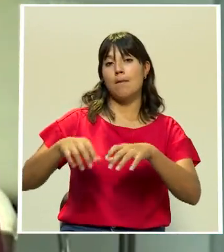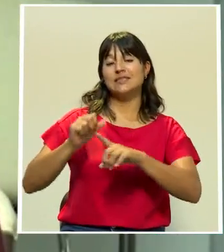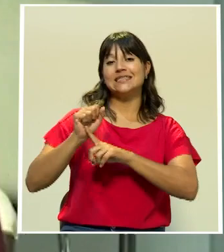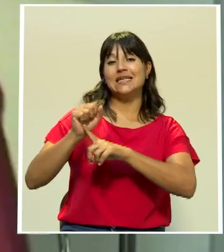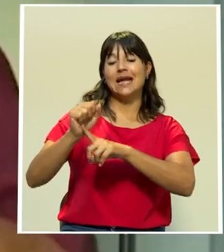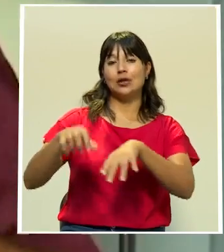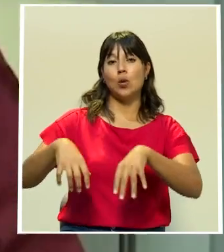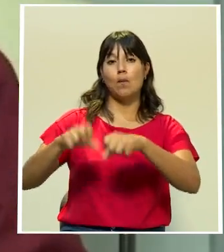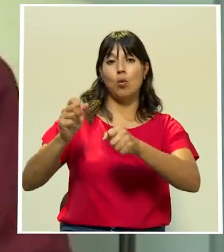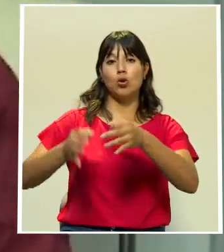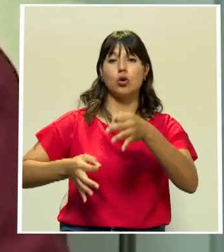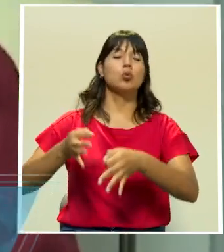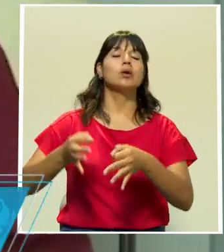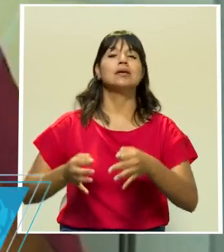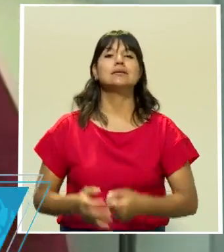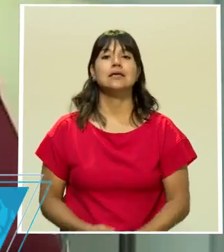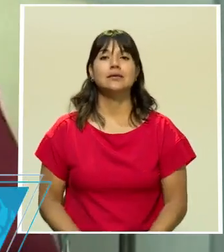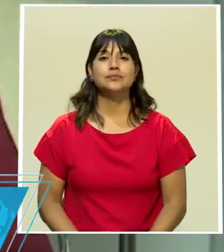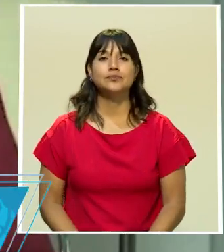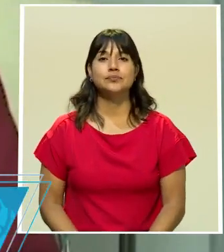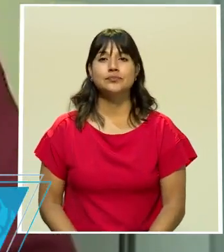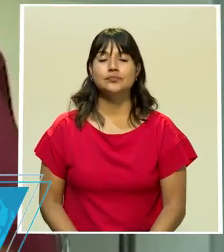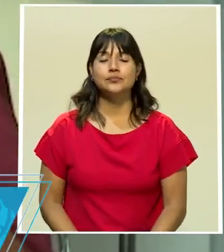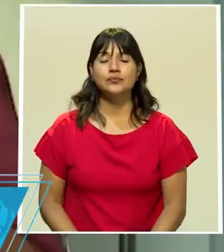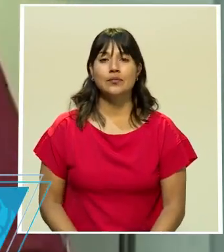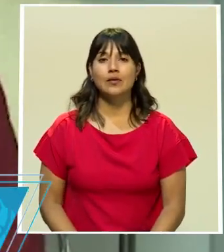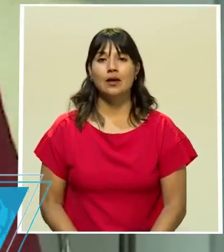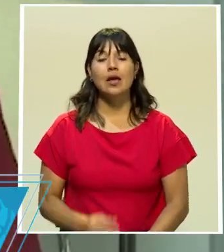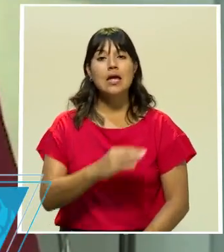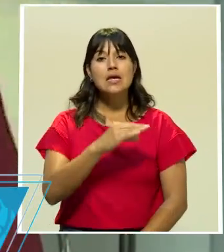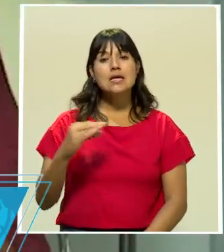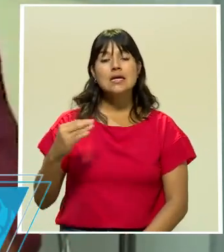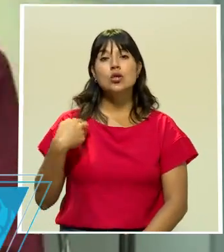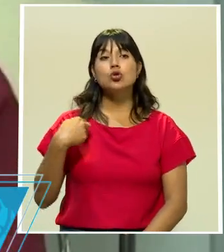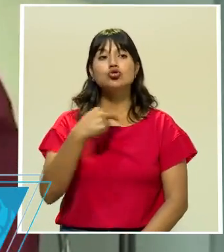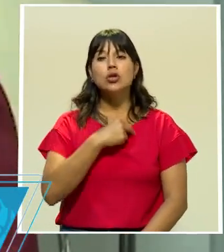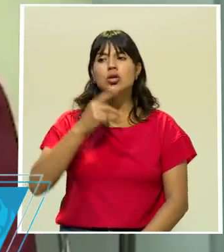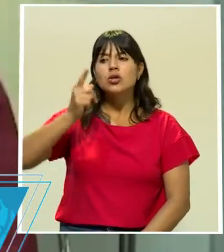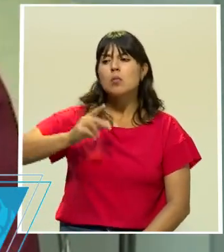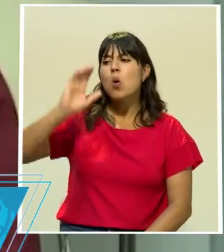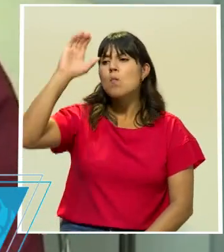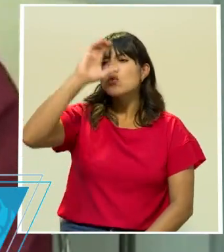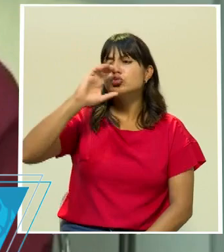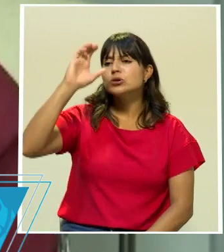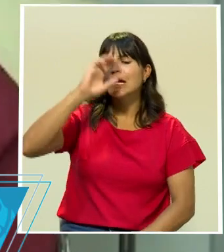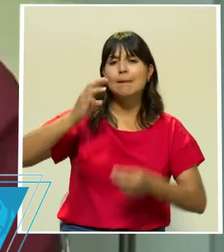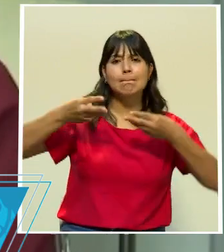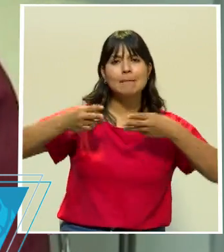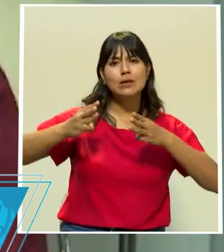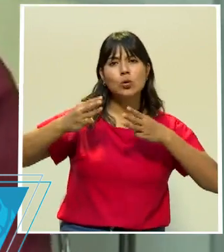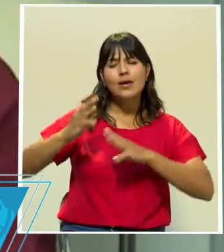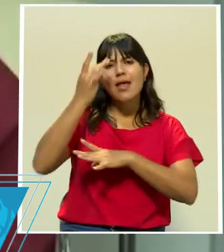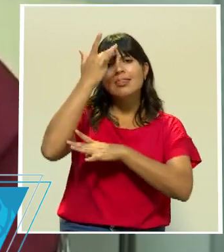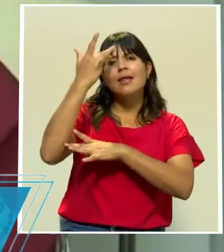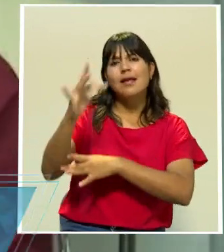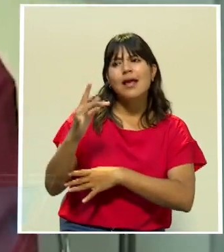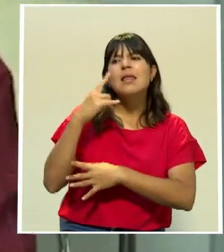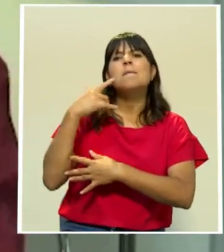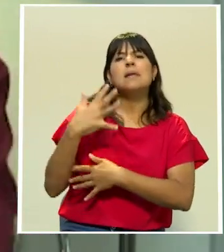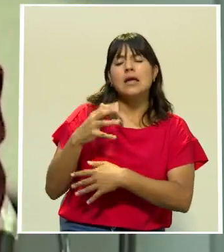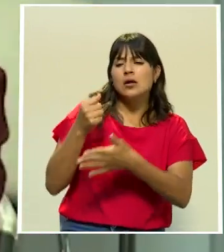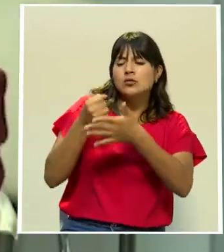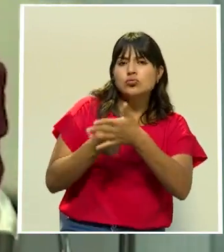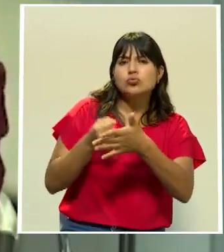esperamos? Que en los puntos de coincidencia cerremos fila y que busquemos métodos inteligentes de dar la pelea, de dar la